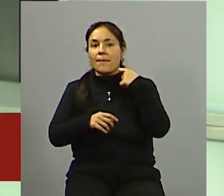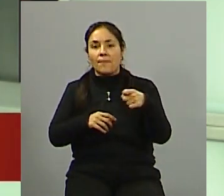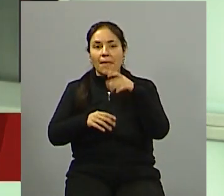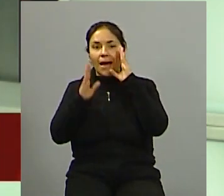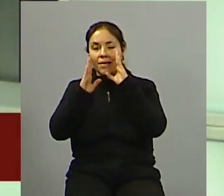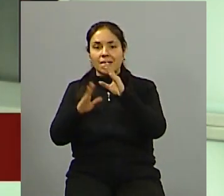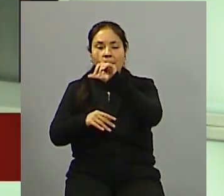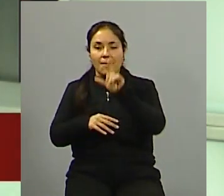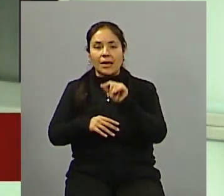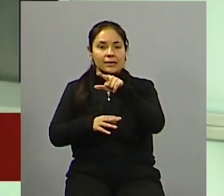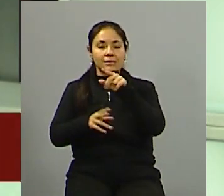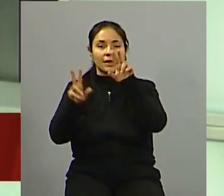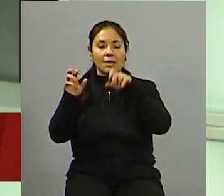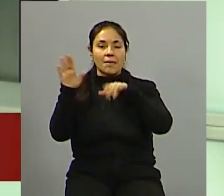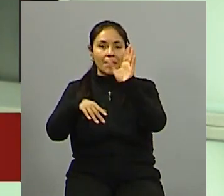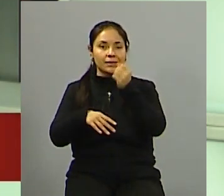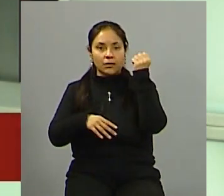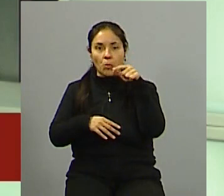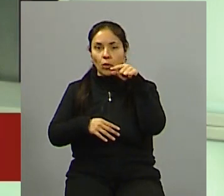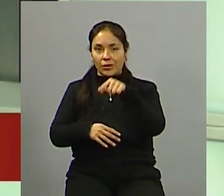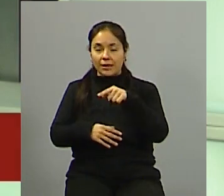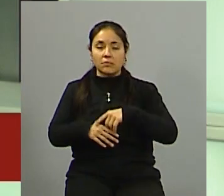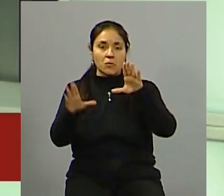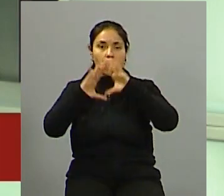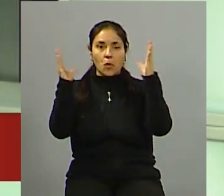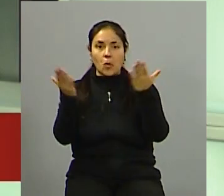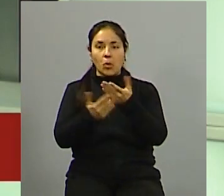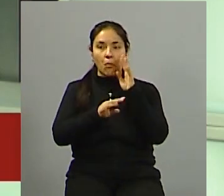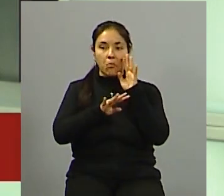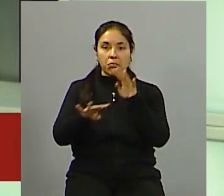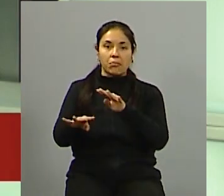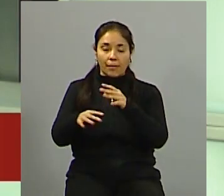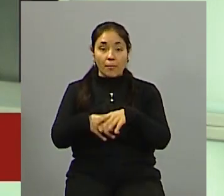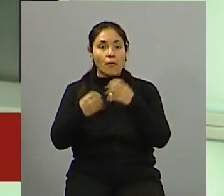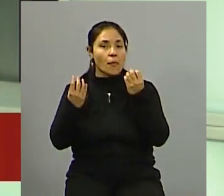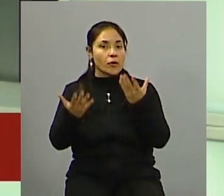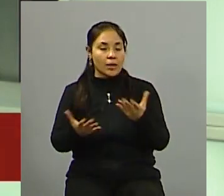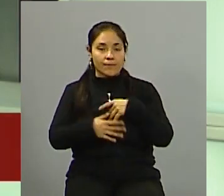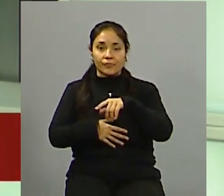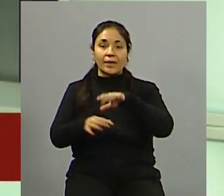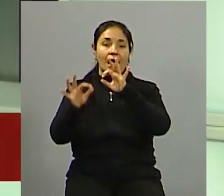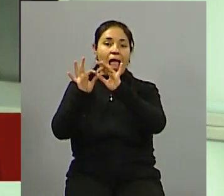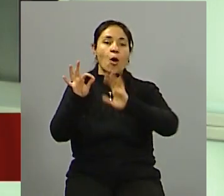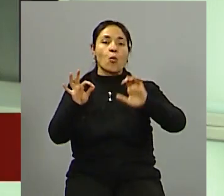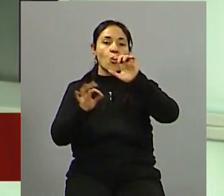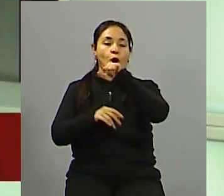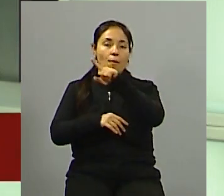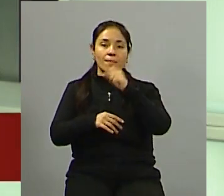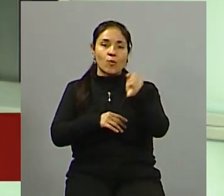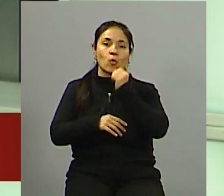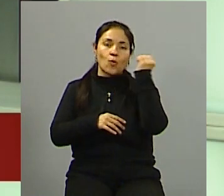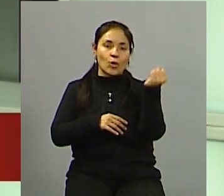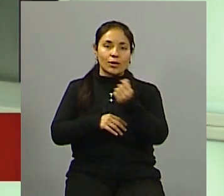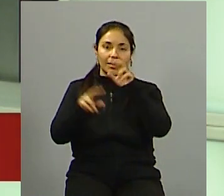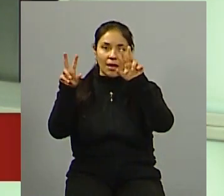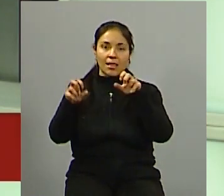de estos últimos días. Es uno de los temas importantes y de los que el mundo habla. ¿Por qué? Porque sin duda Europa es muy importante en lo que